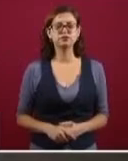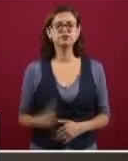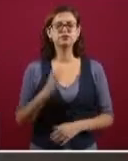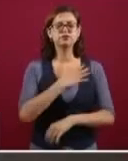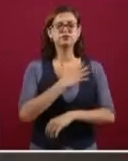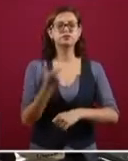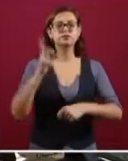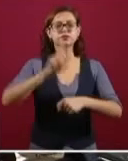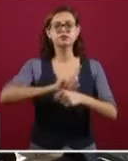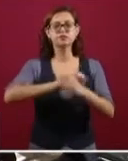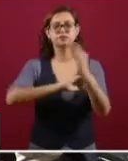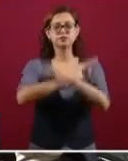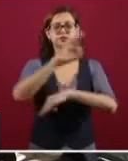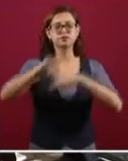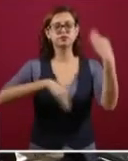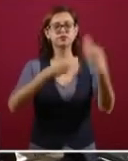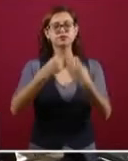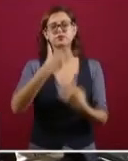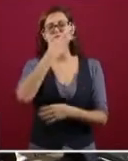crónica.